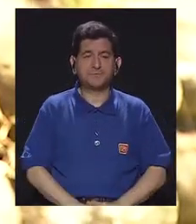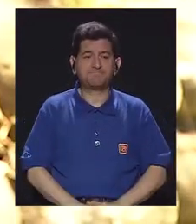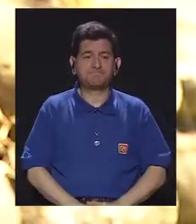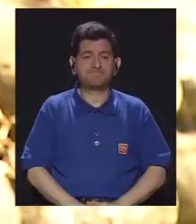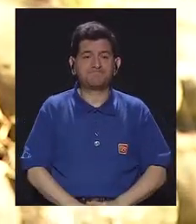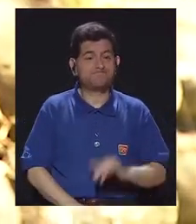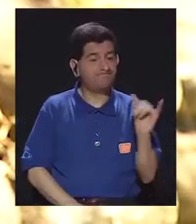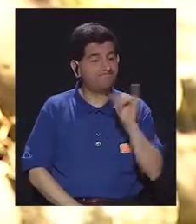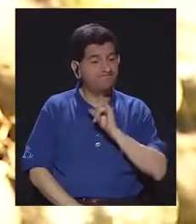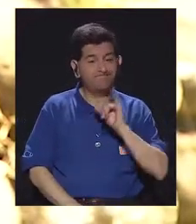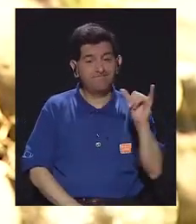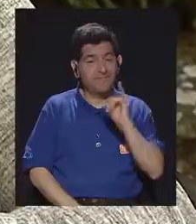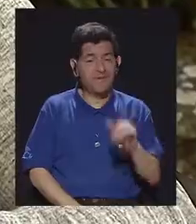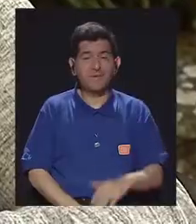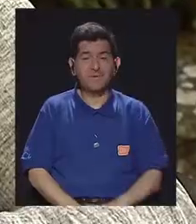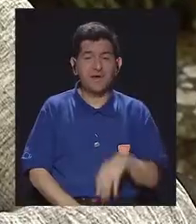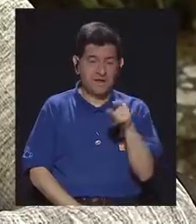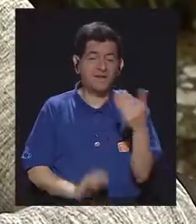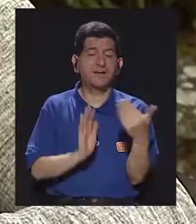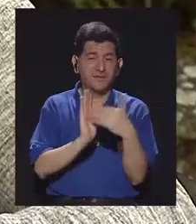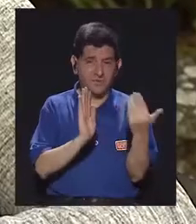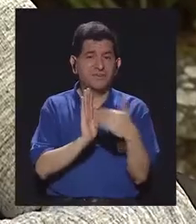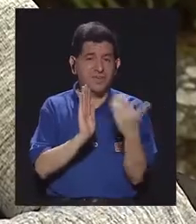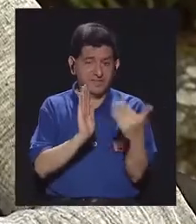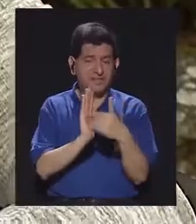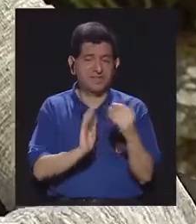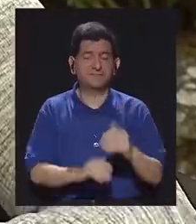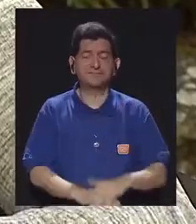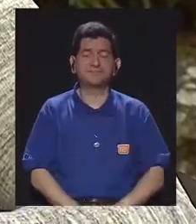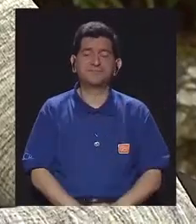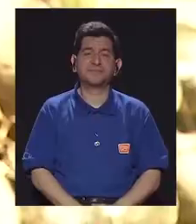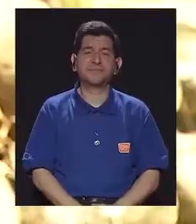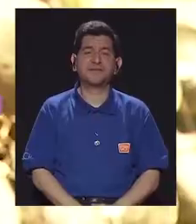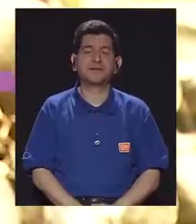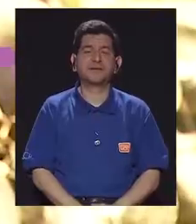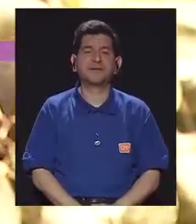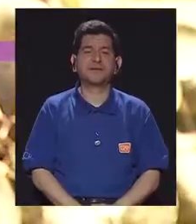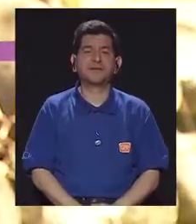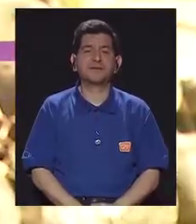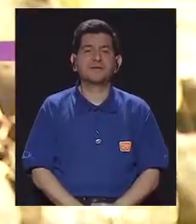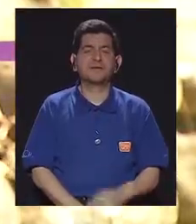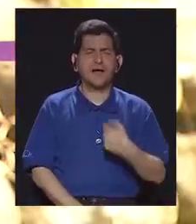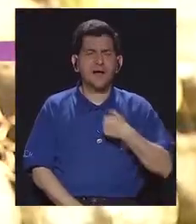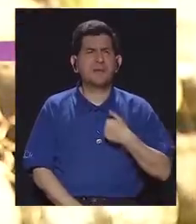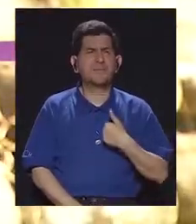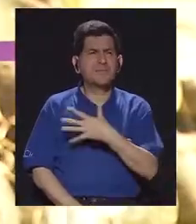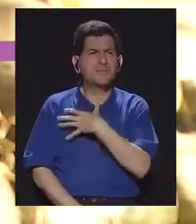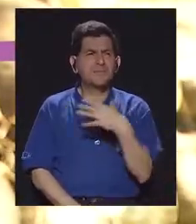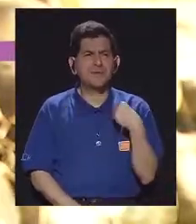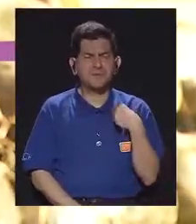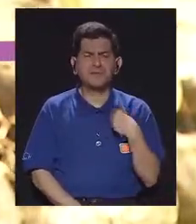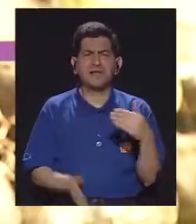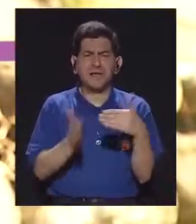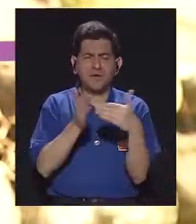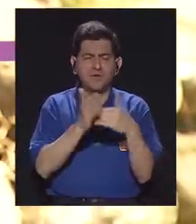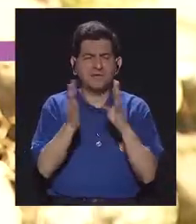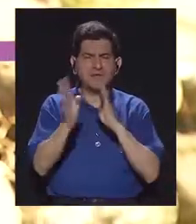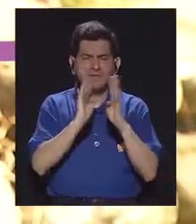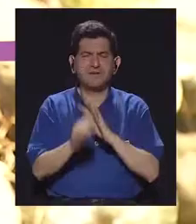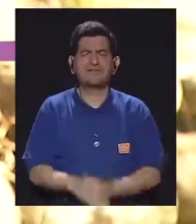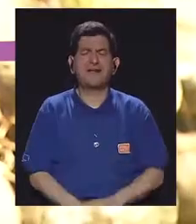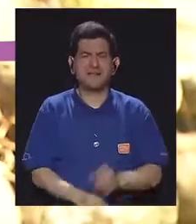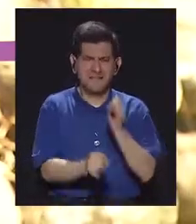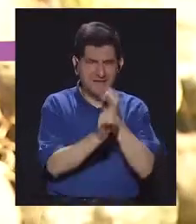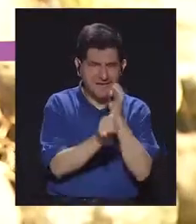que de una u otra manera también hace su daño, ¿verdad? Claro, y es que hablando también, me gustaría retomar el tema del Icoder, ¿verdad? De, claro. De